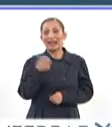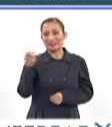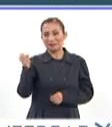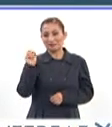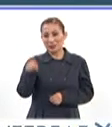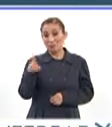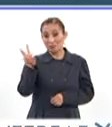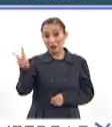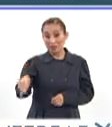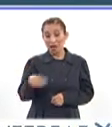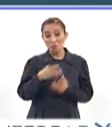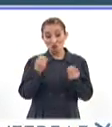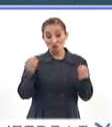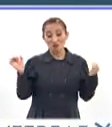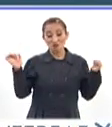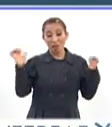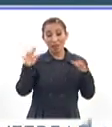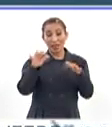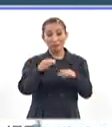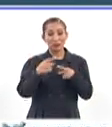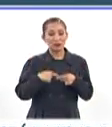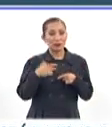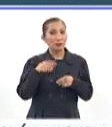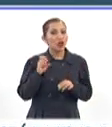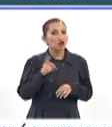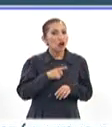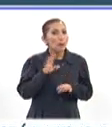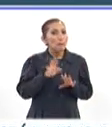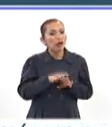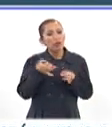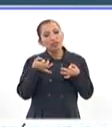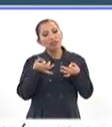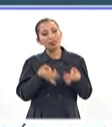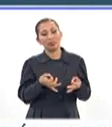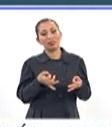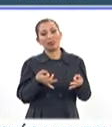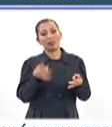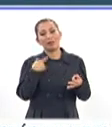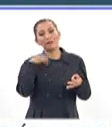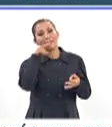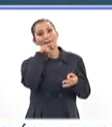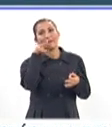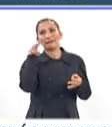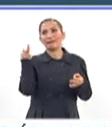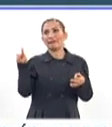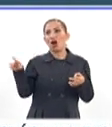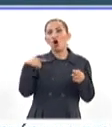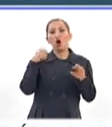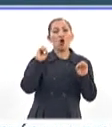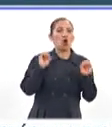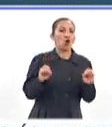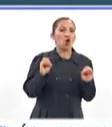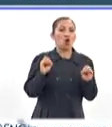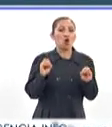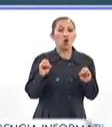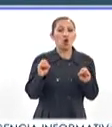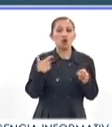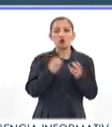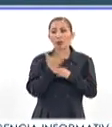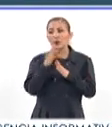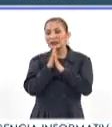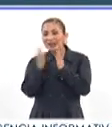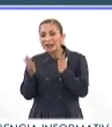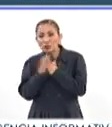que decías es cierto, la gran cantidad de asistentes, pero no solo es porque ven o van a ver